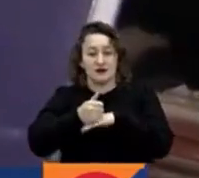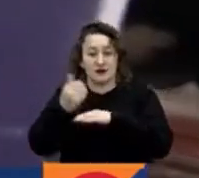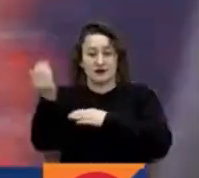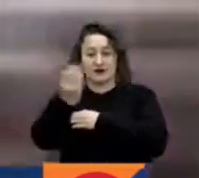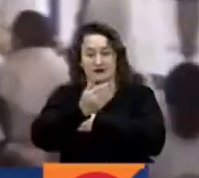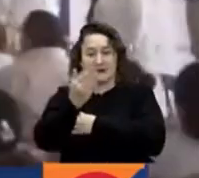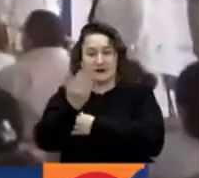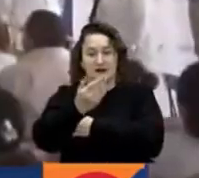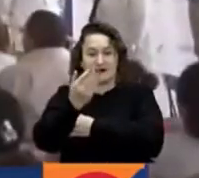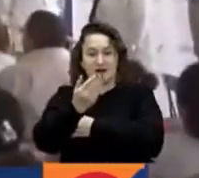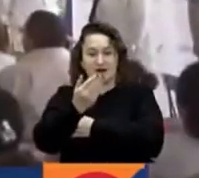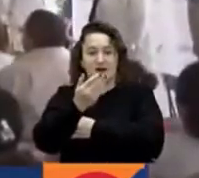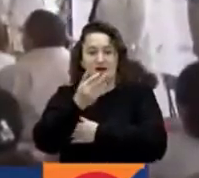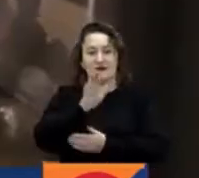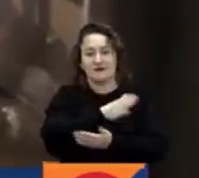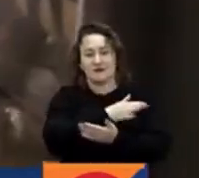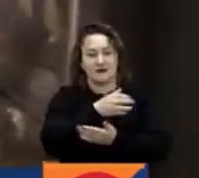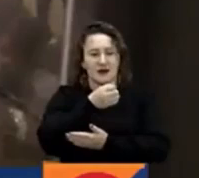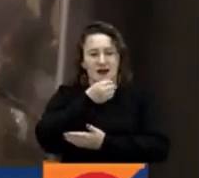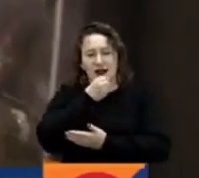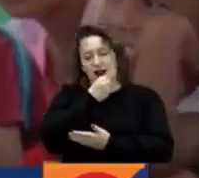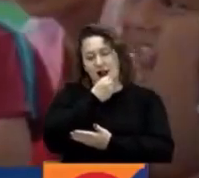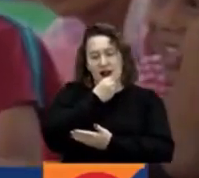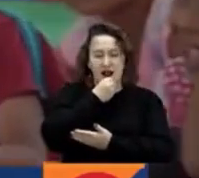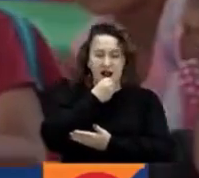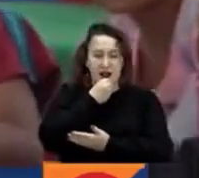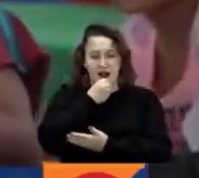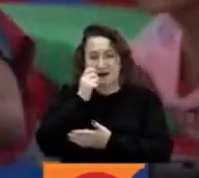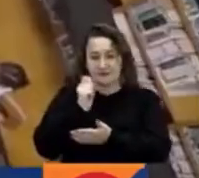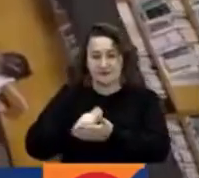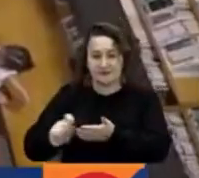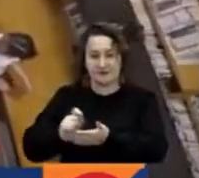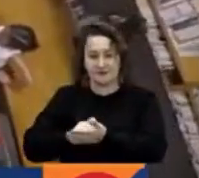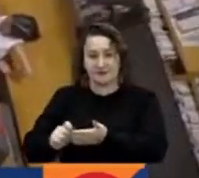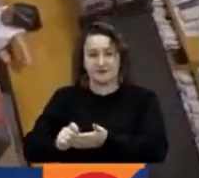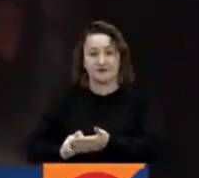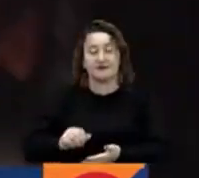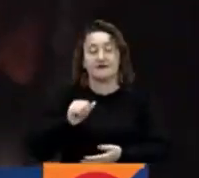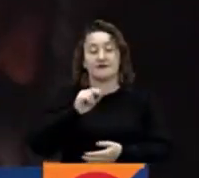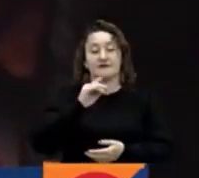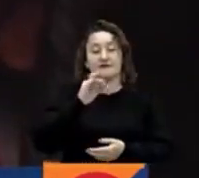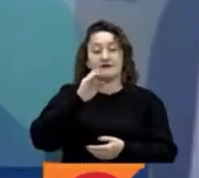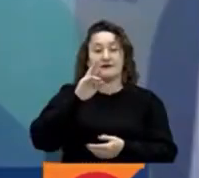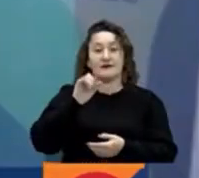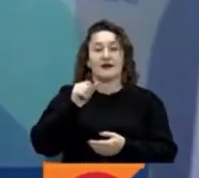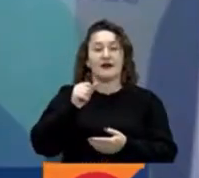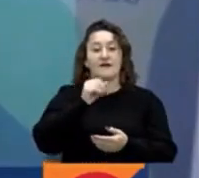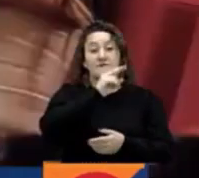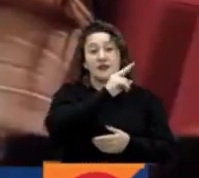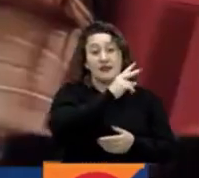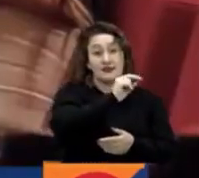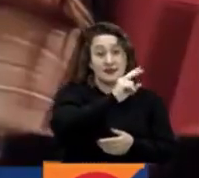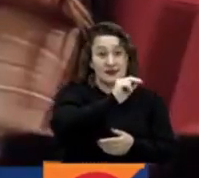la cantautora Andrea Echeverry y la escritora Laura Restrepo. El festival irá del 20 al 22 de enero.